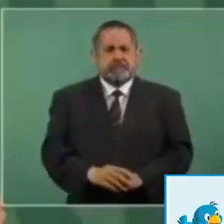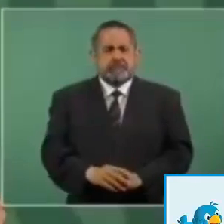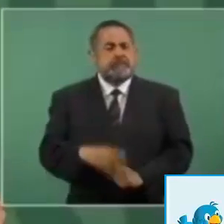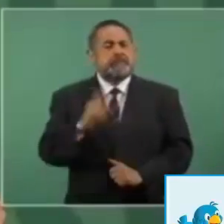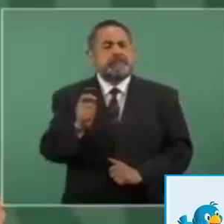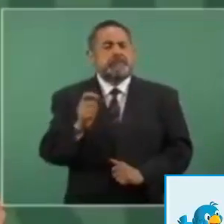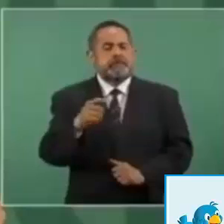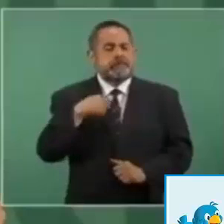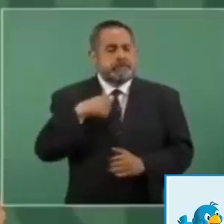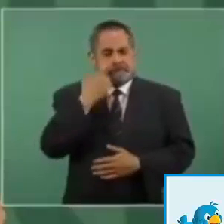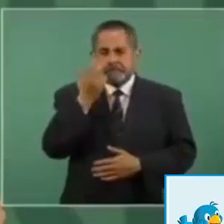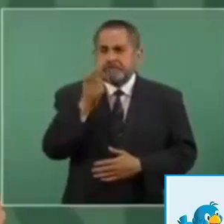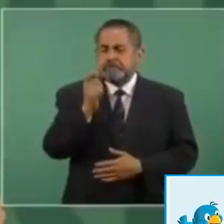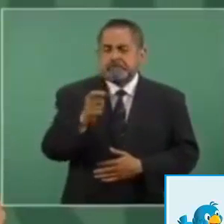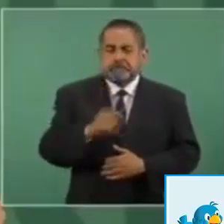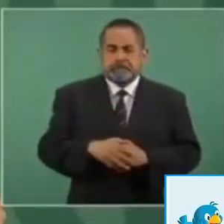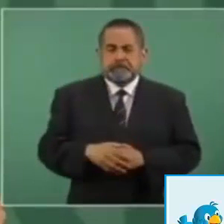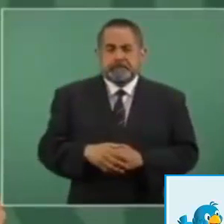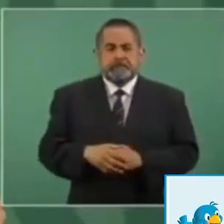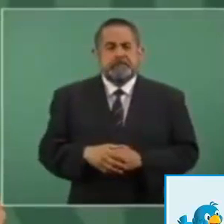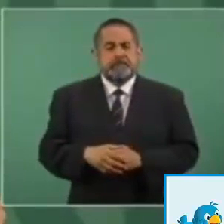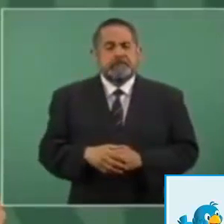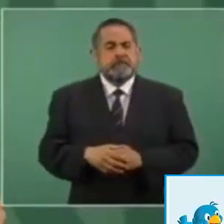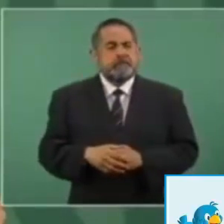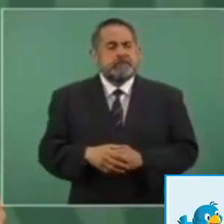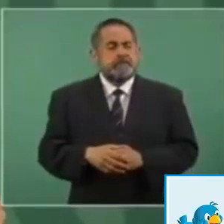Por cierto, quiero mandar un